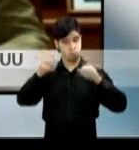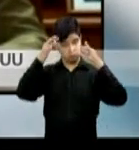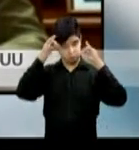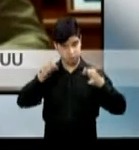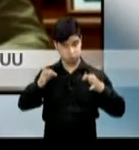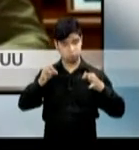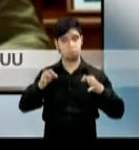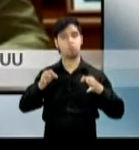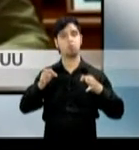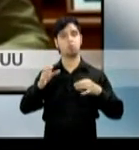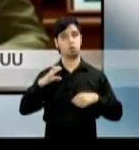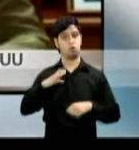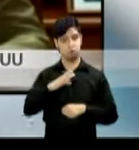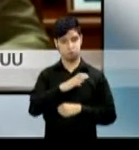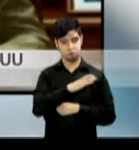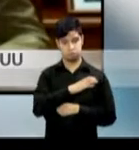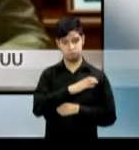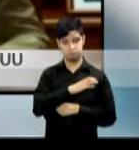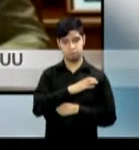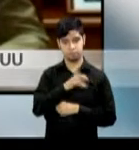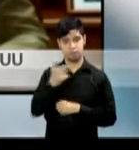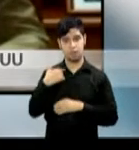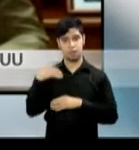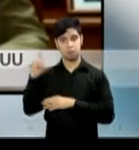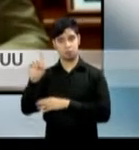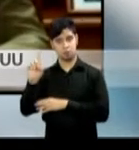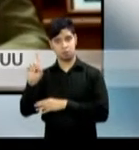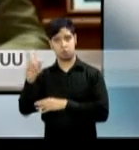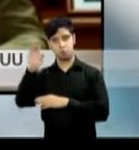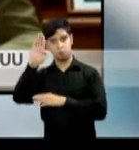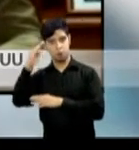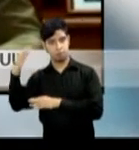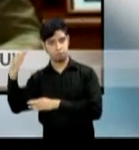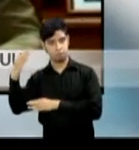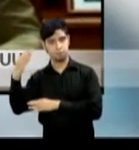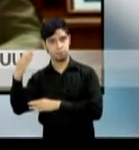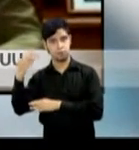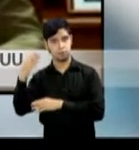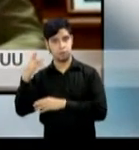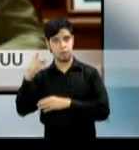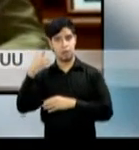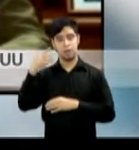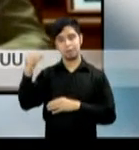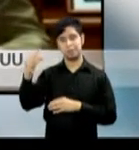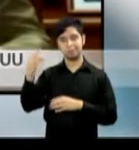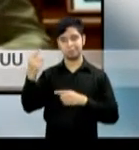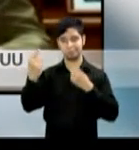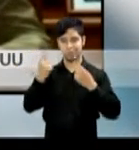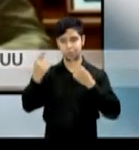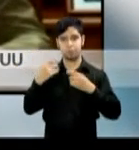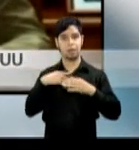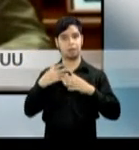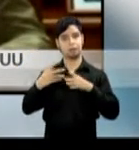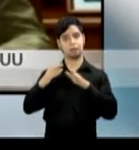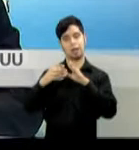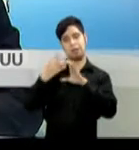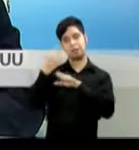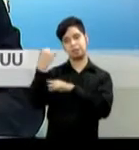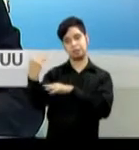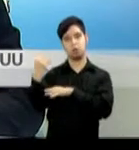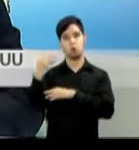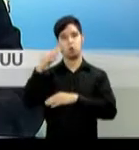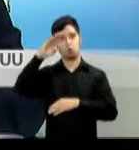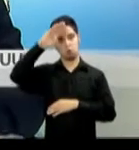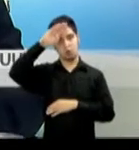contrario al gobierno demócrata de Barack Obama, y el aspecto del exilio cubano. O sea, ¿qué peso tiene esto? Bueno, en el caso de Estados Unidos, con